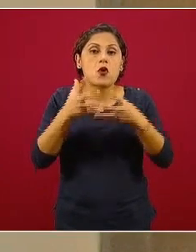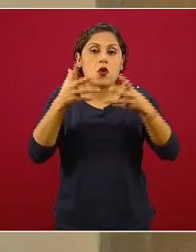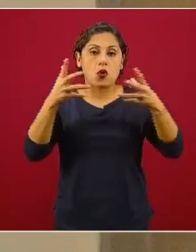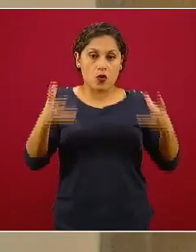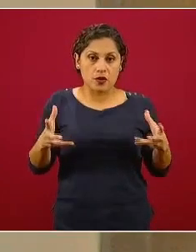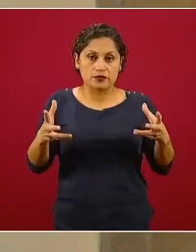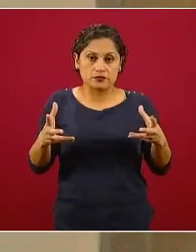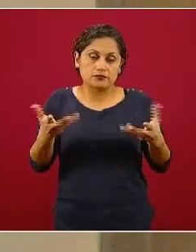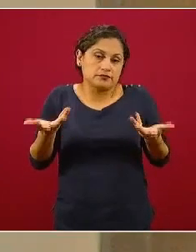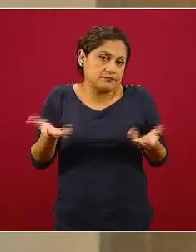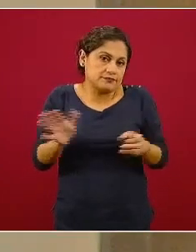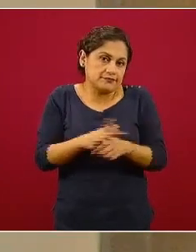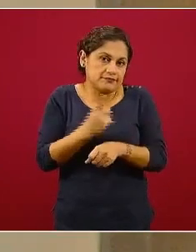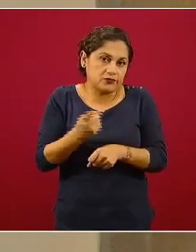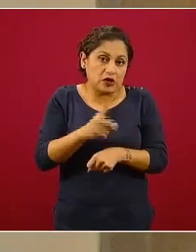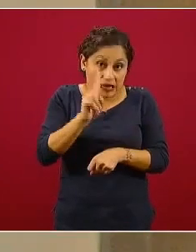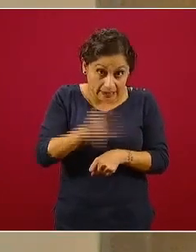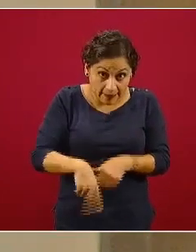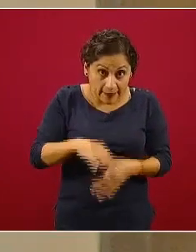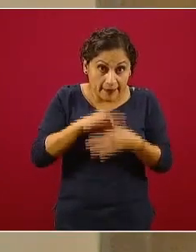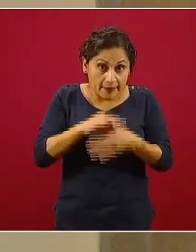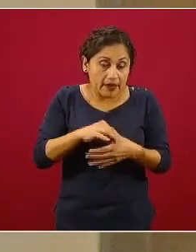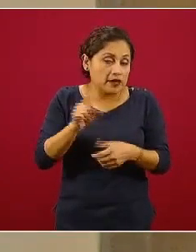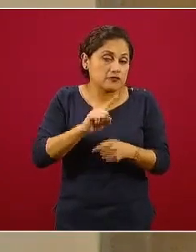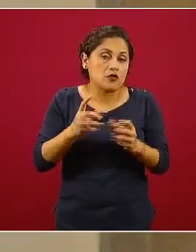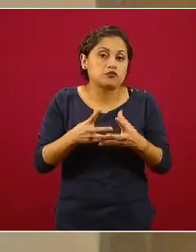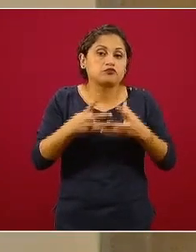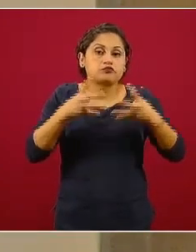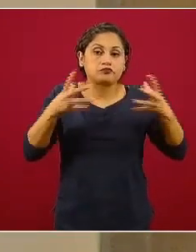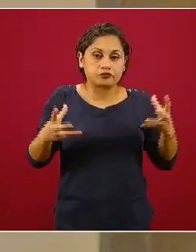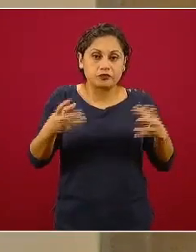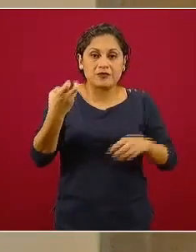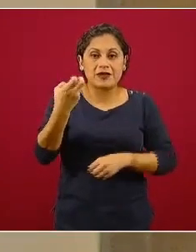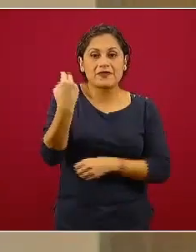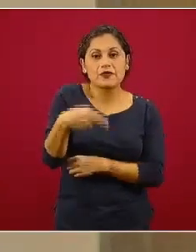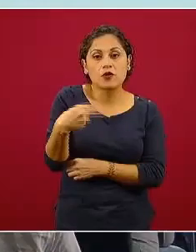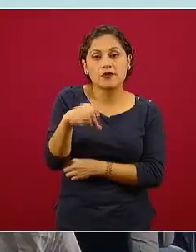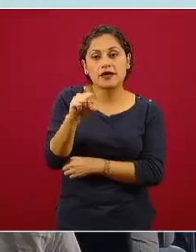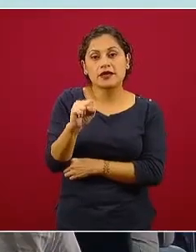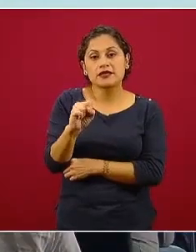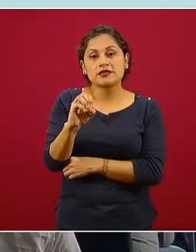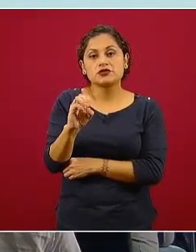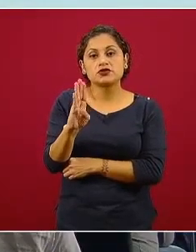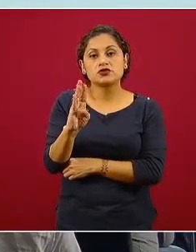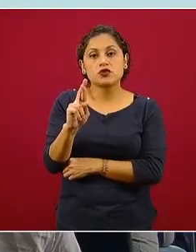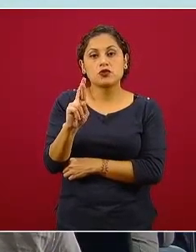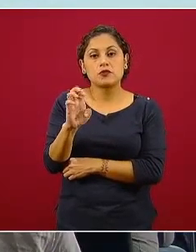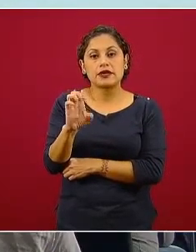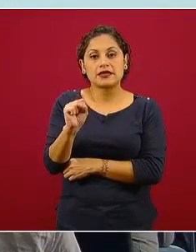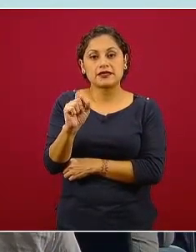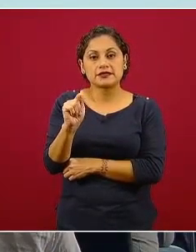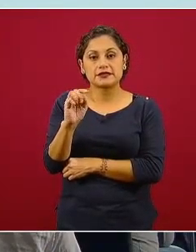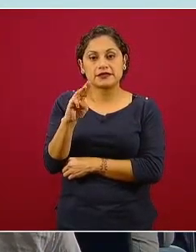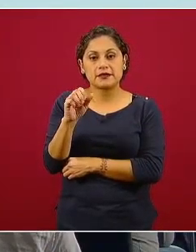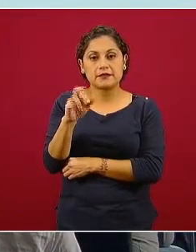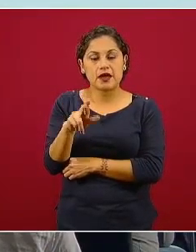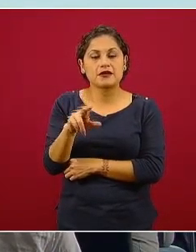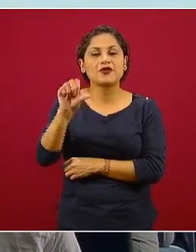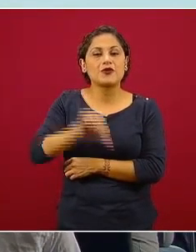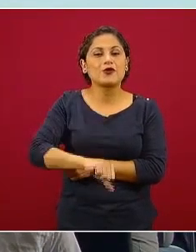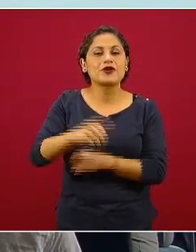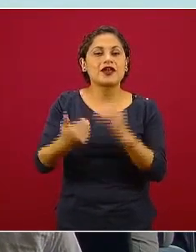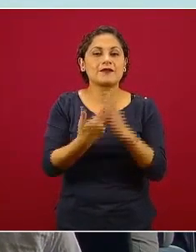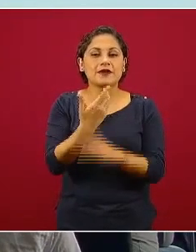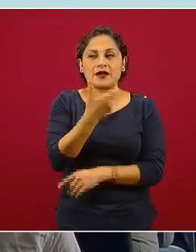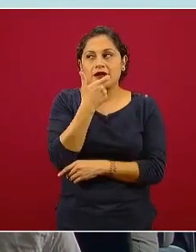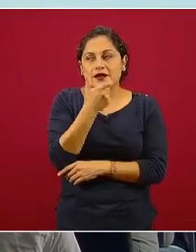que realmente es. Y eso es lo que se llama sobreestimar. Esta mañana me hizo un poco de gracia ver un diario de circulación nacional en